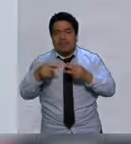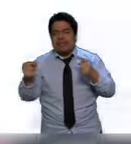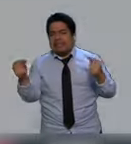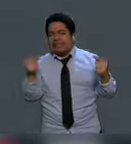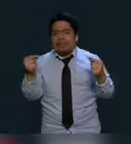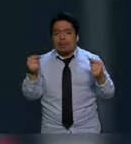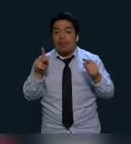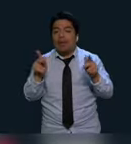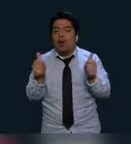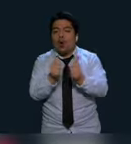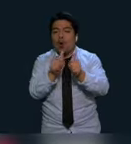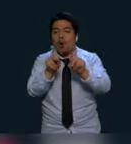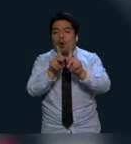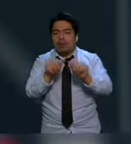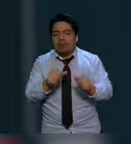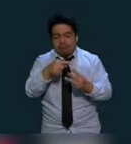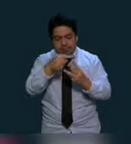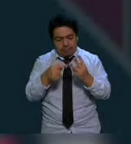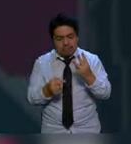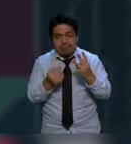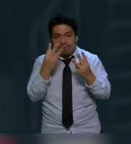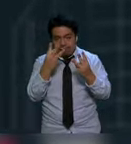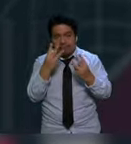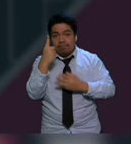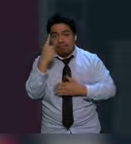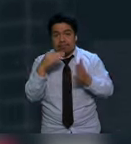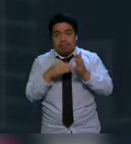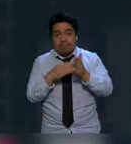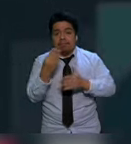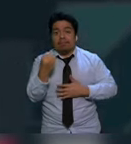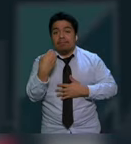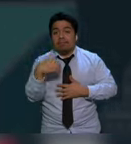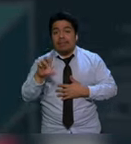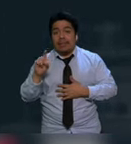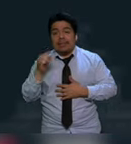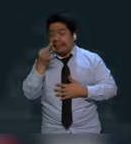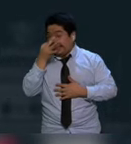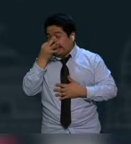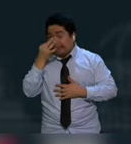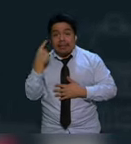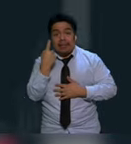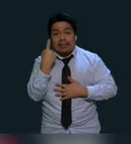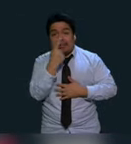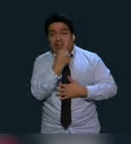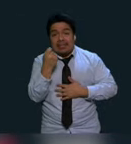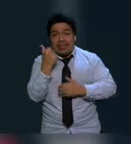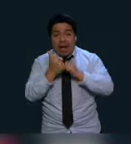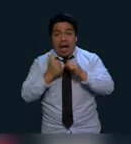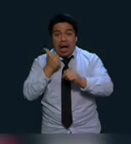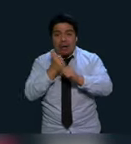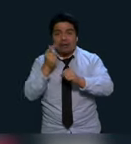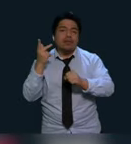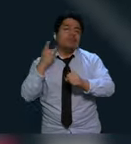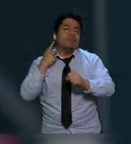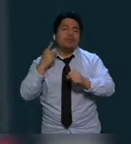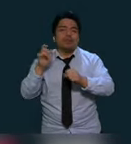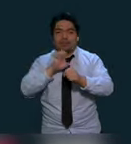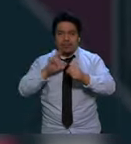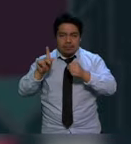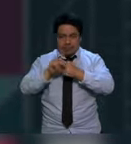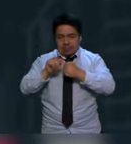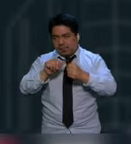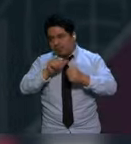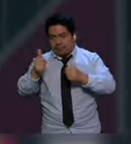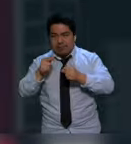controversias. Tres principios que rigen desde 1930, desde hace casi 100 años, nuestra política exterior. Hablaremos de eso y